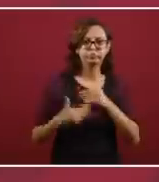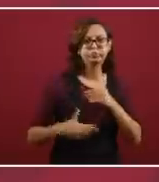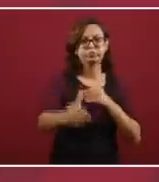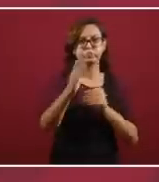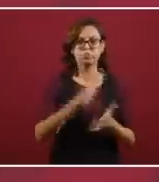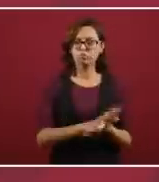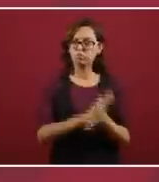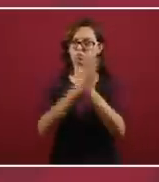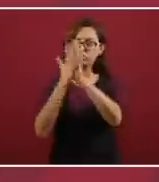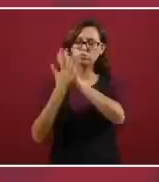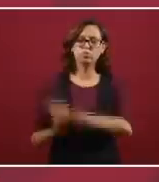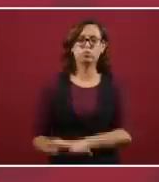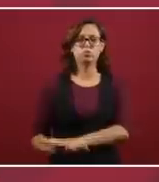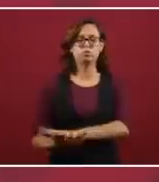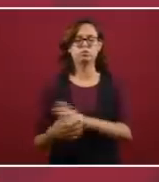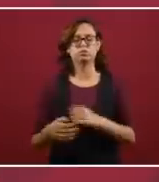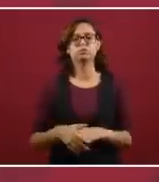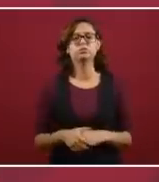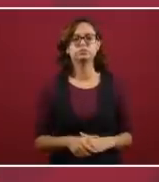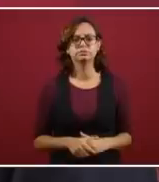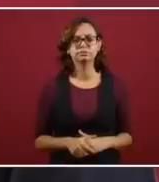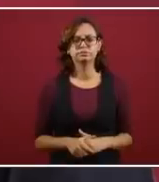la transformación.